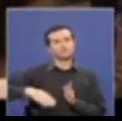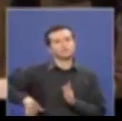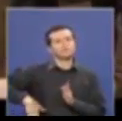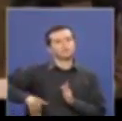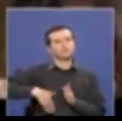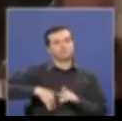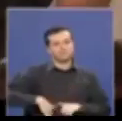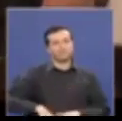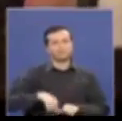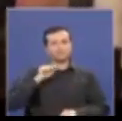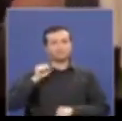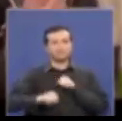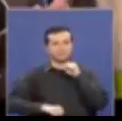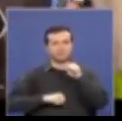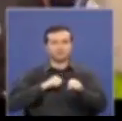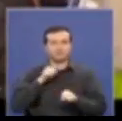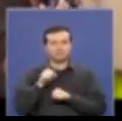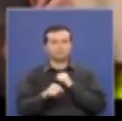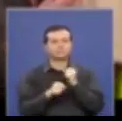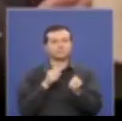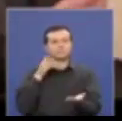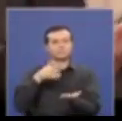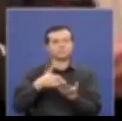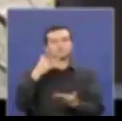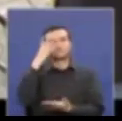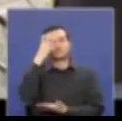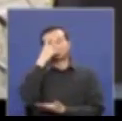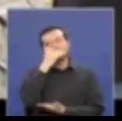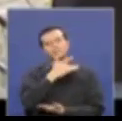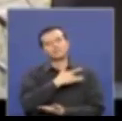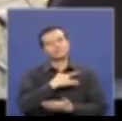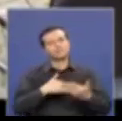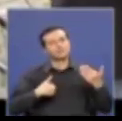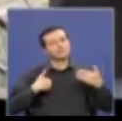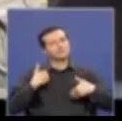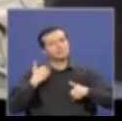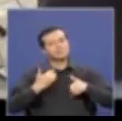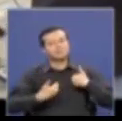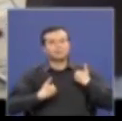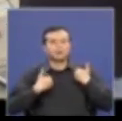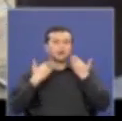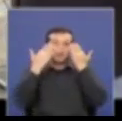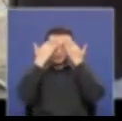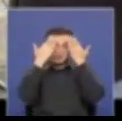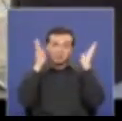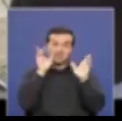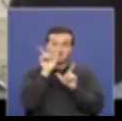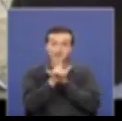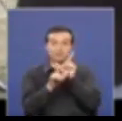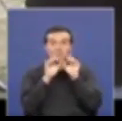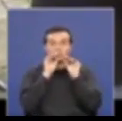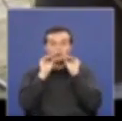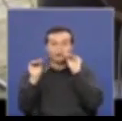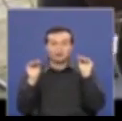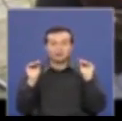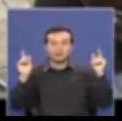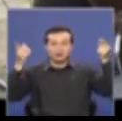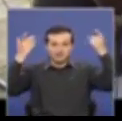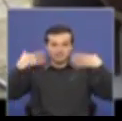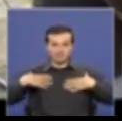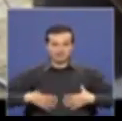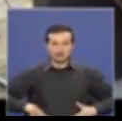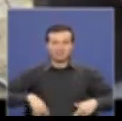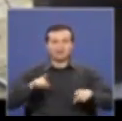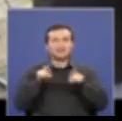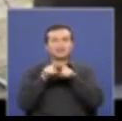de continuar hasta Tufiño, ¿no? Pero valió la pena, qué alegría. Todo el mundo, no sé cómo se enteraron que iba. Ahí me habían regalado un poncho.